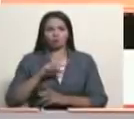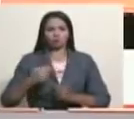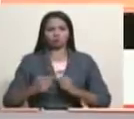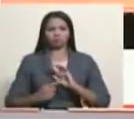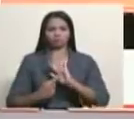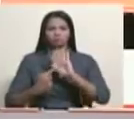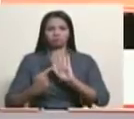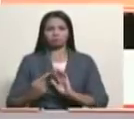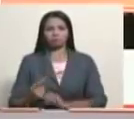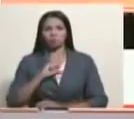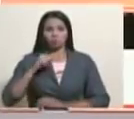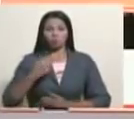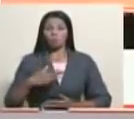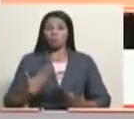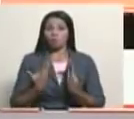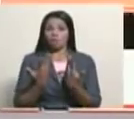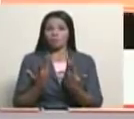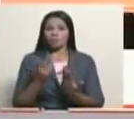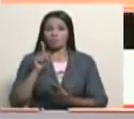Y que somos capaces de